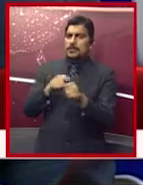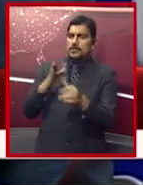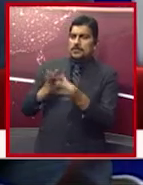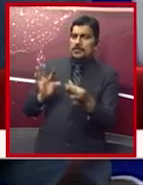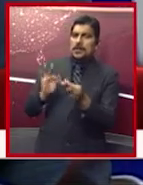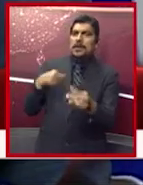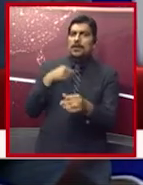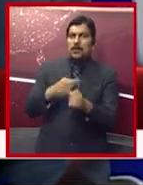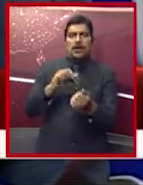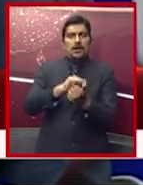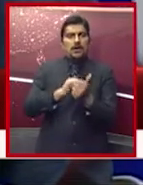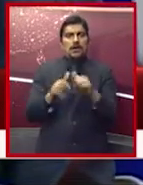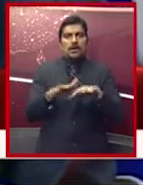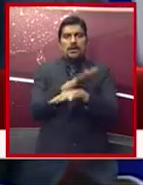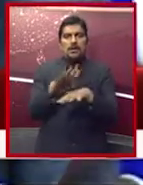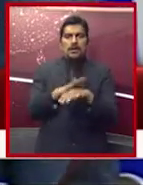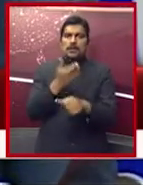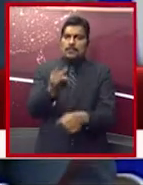realizar ajustes.